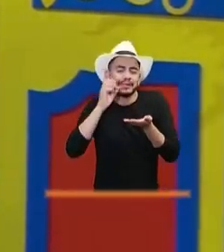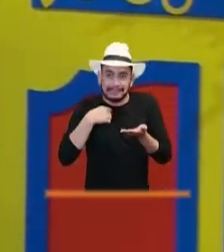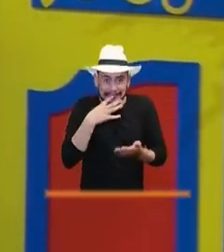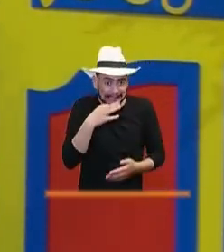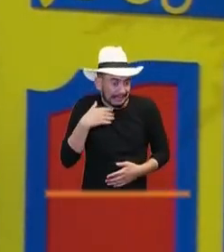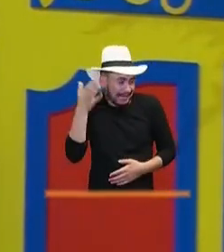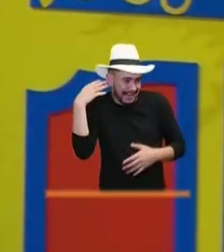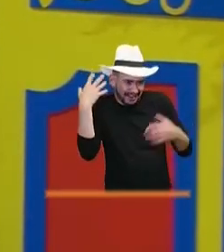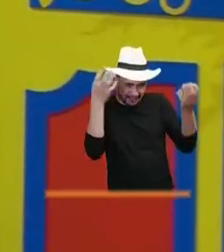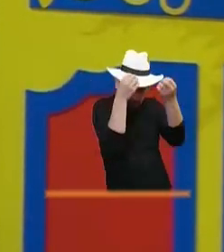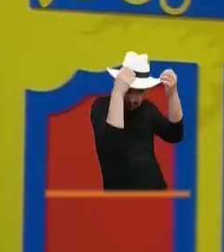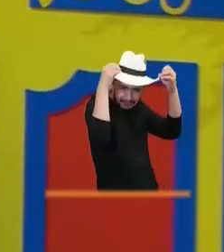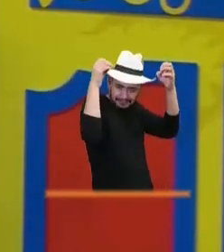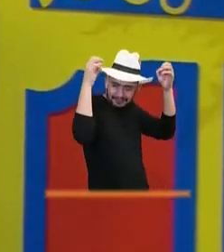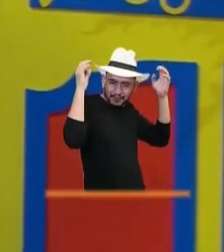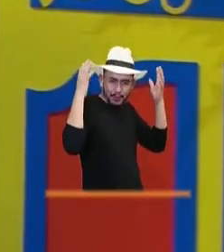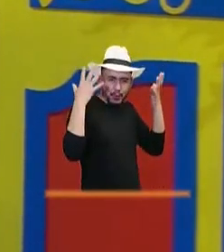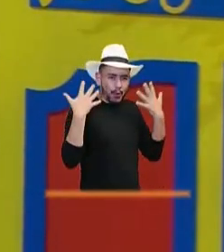Florinda al profesor